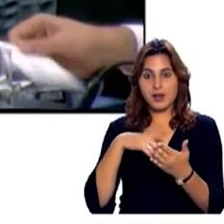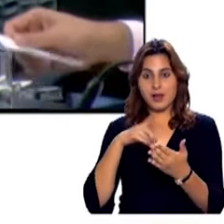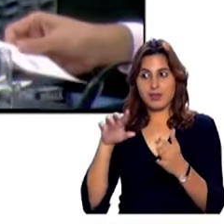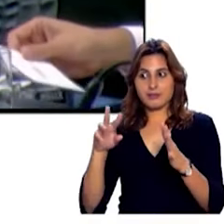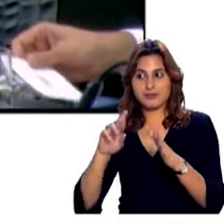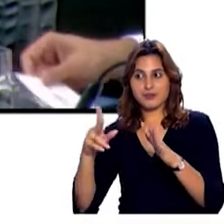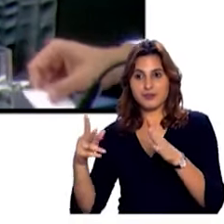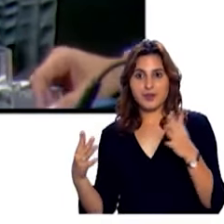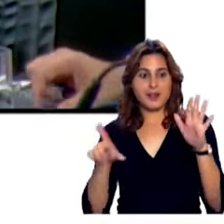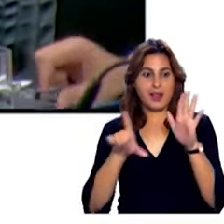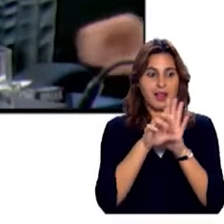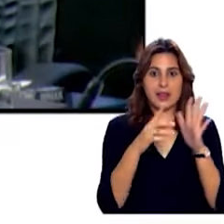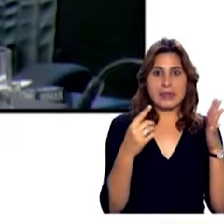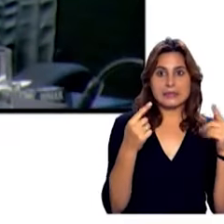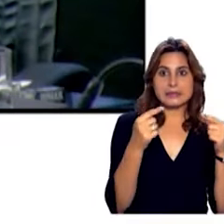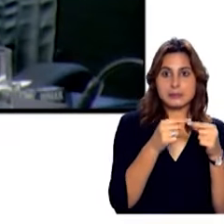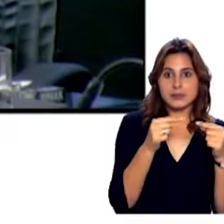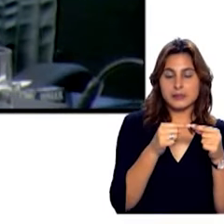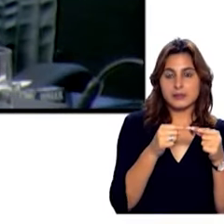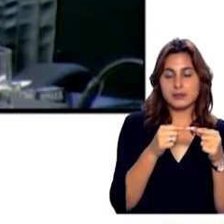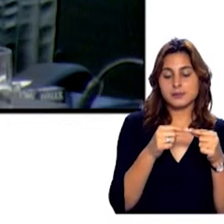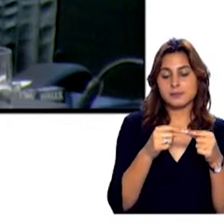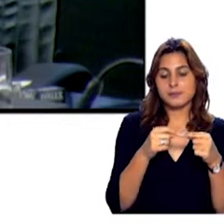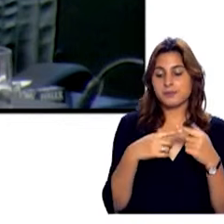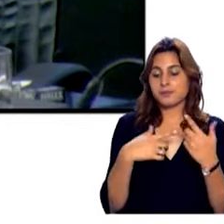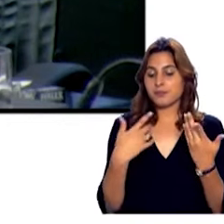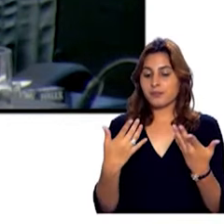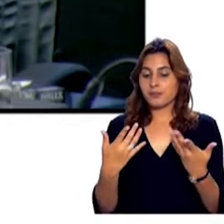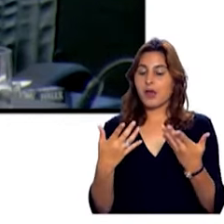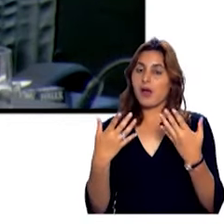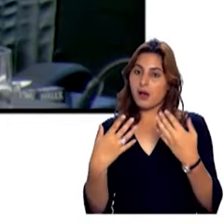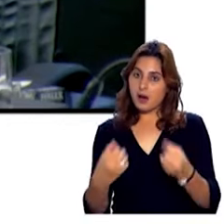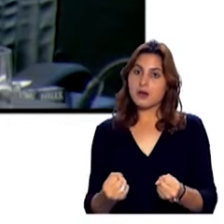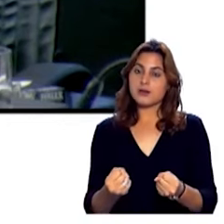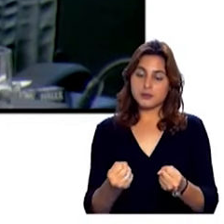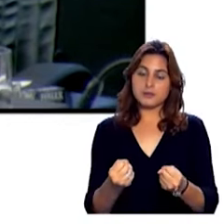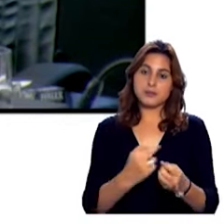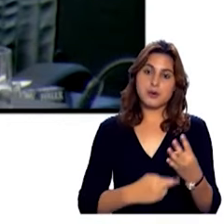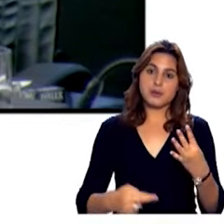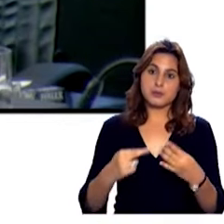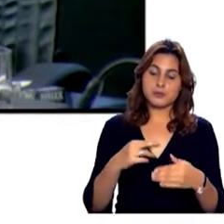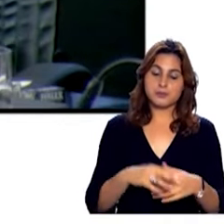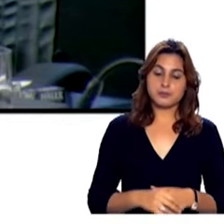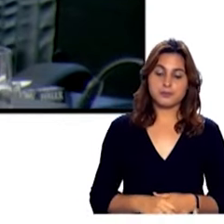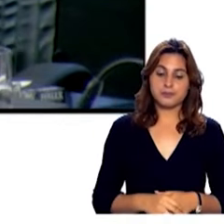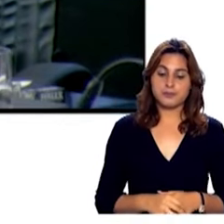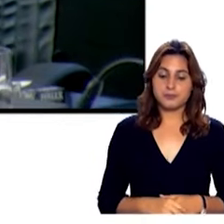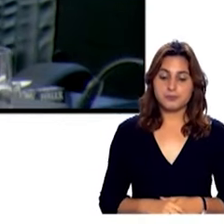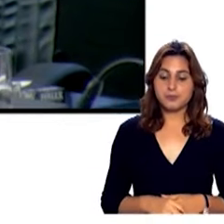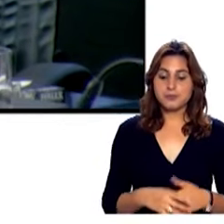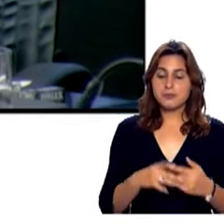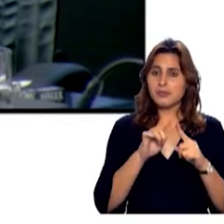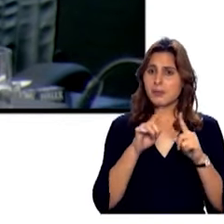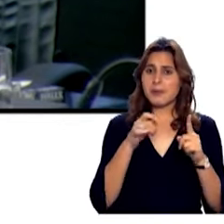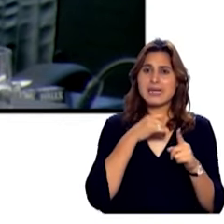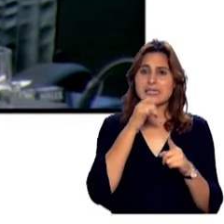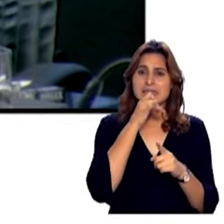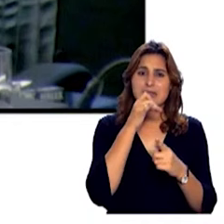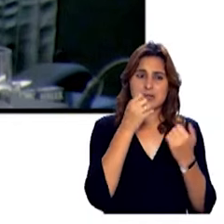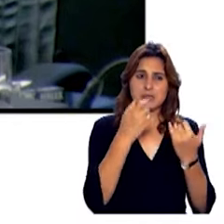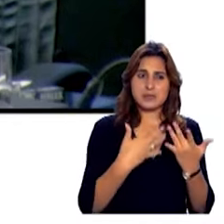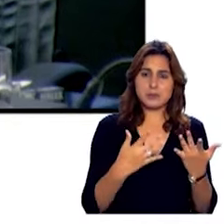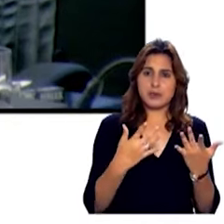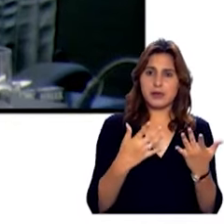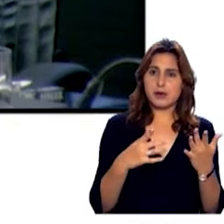admite recurso segundo cuando no se identifi el precepto penal sustantivo imaginemos que se